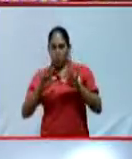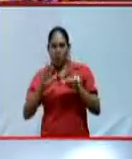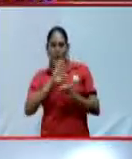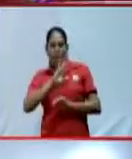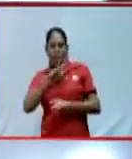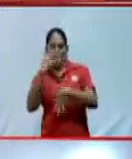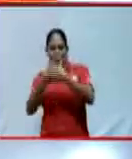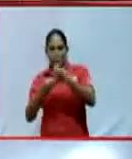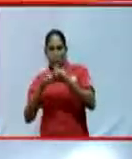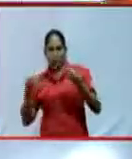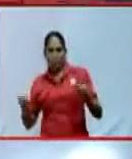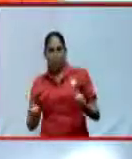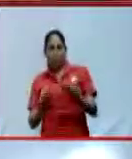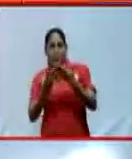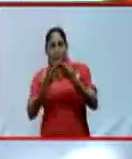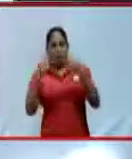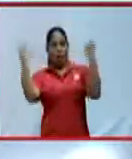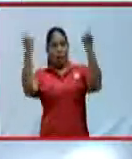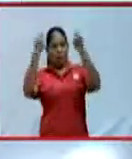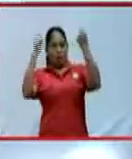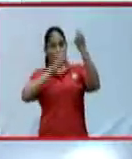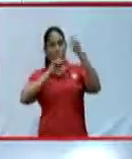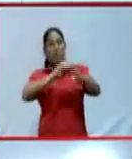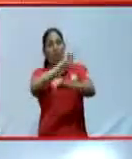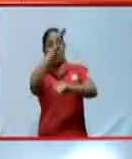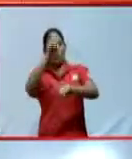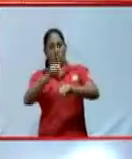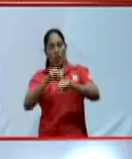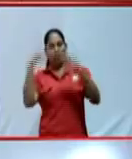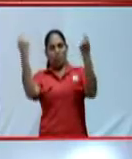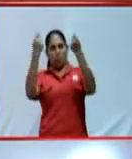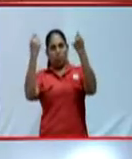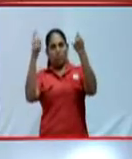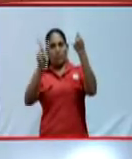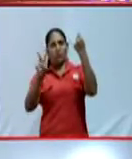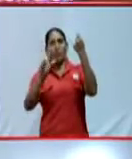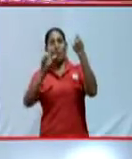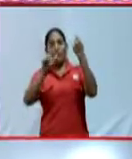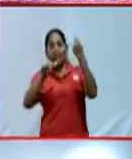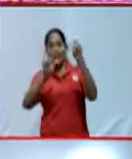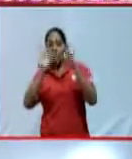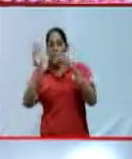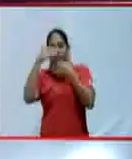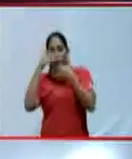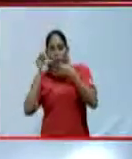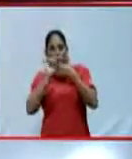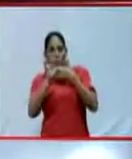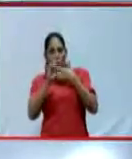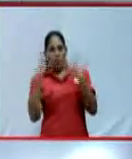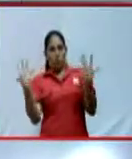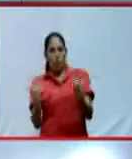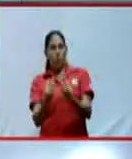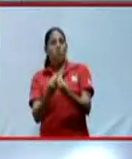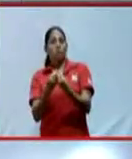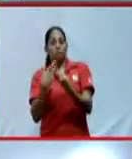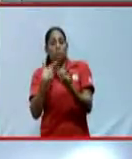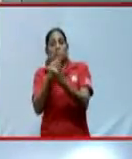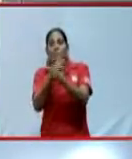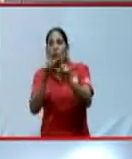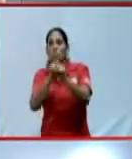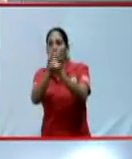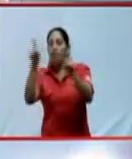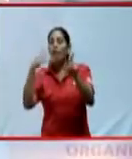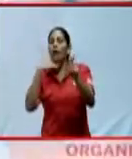me permite, si el pueblo venezolano me permite, quisiéramos nosotros pasarles a ustedes este video producido por el equipo de investigación de Cayendo y Corriendo.